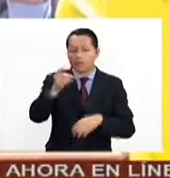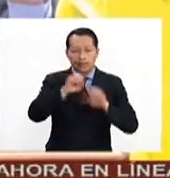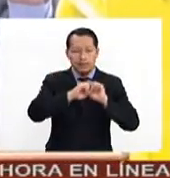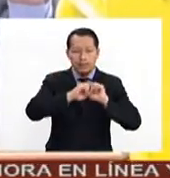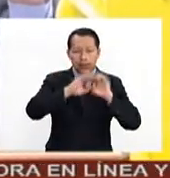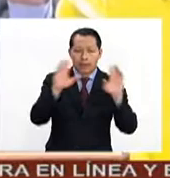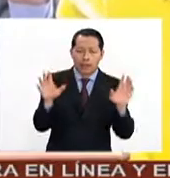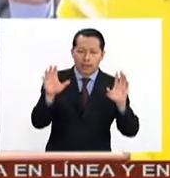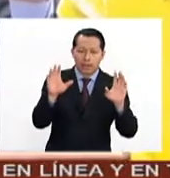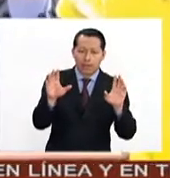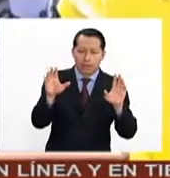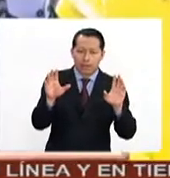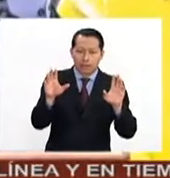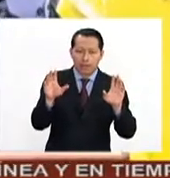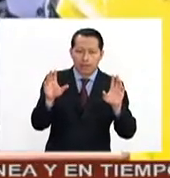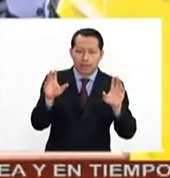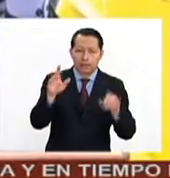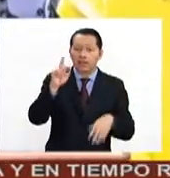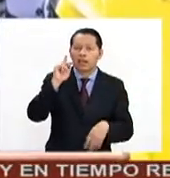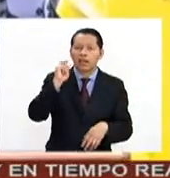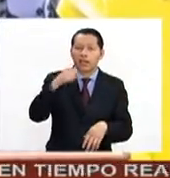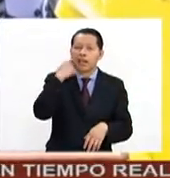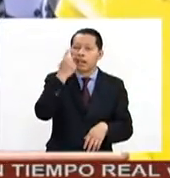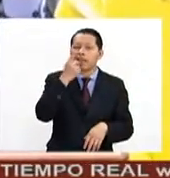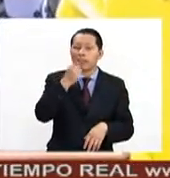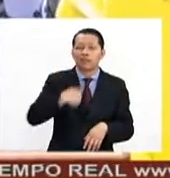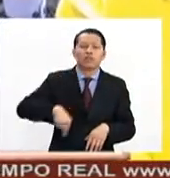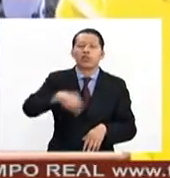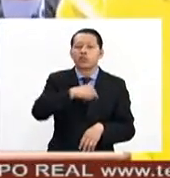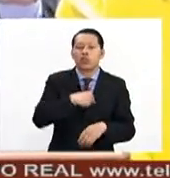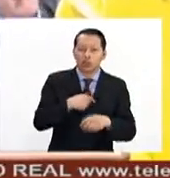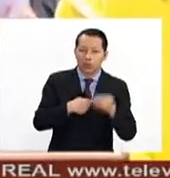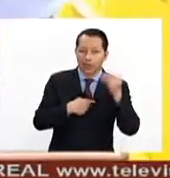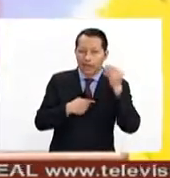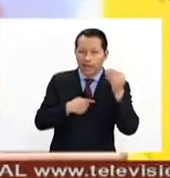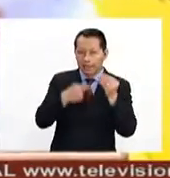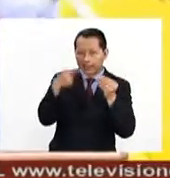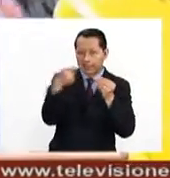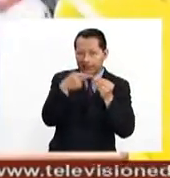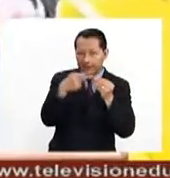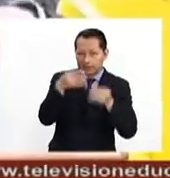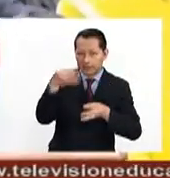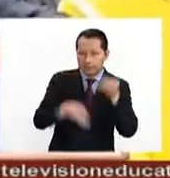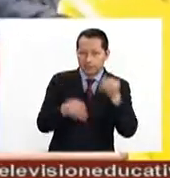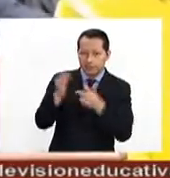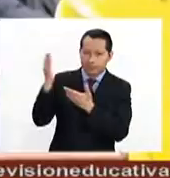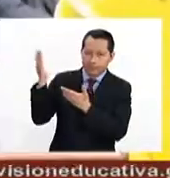claramente qué significa para nosotros esta sentencia.